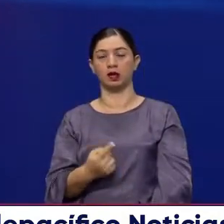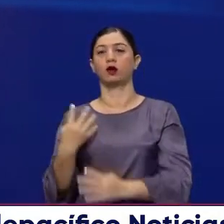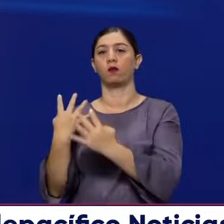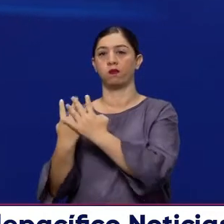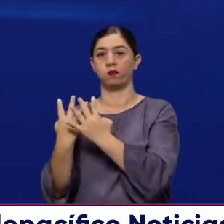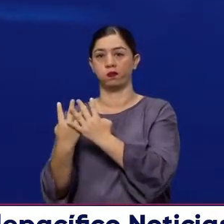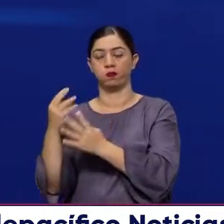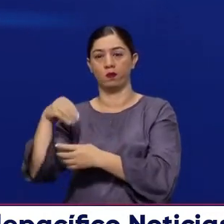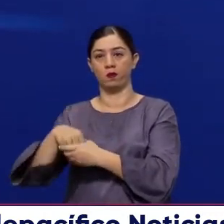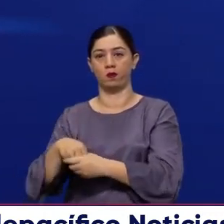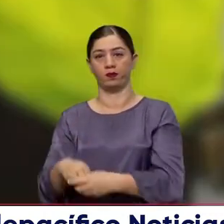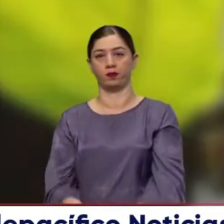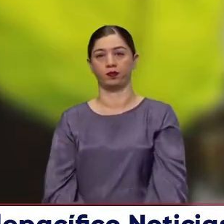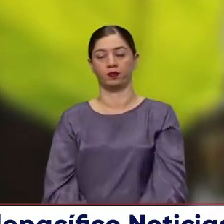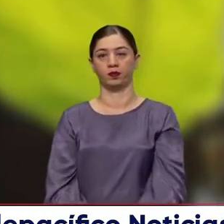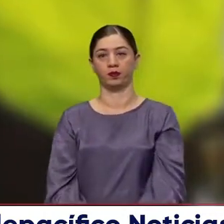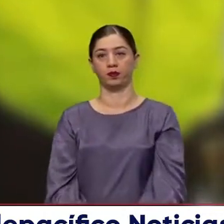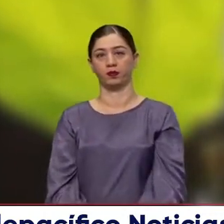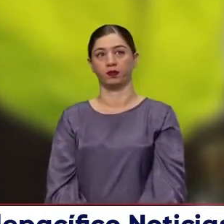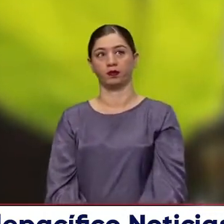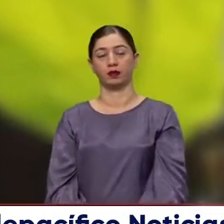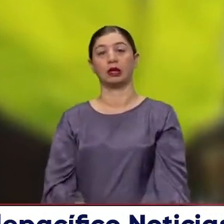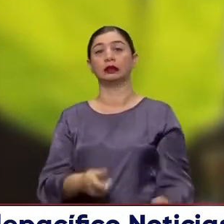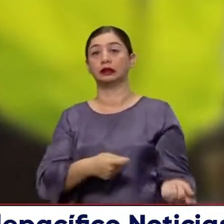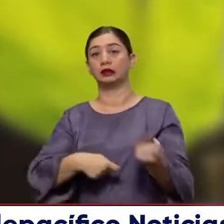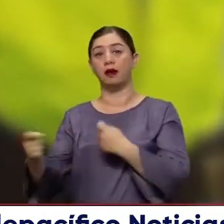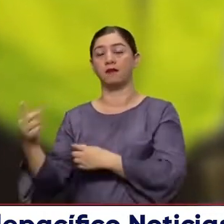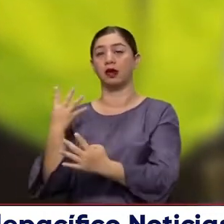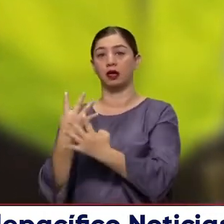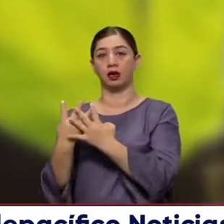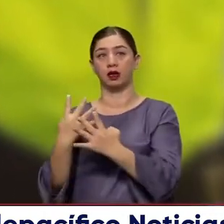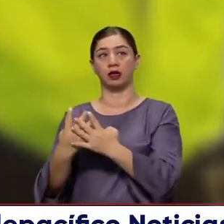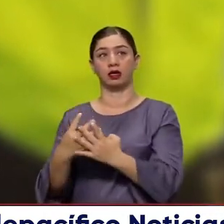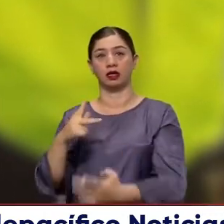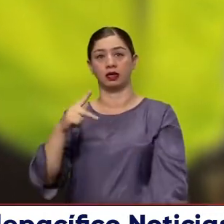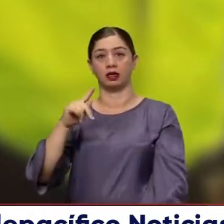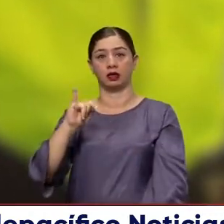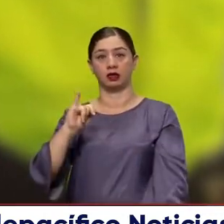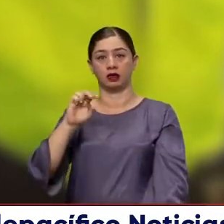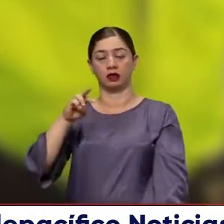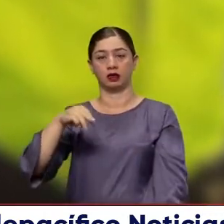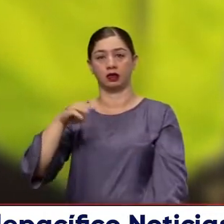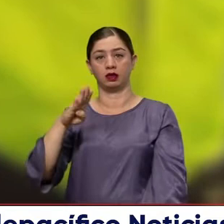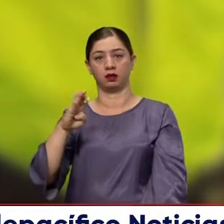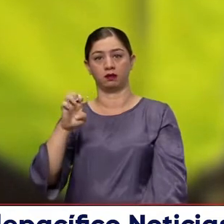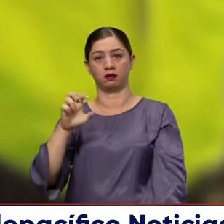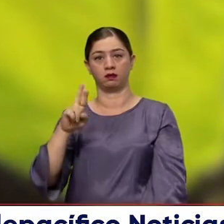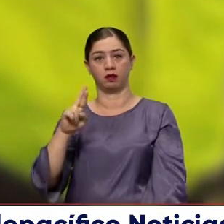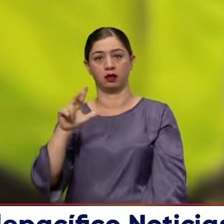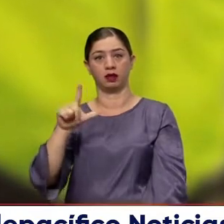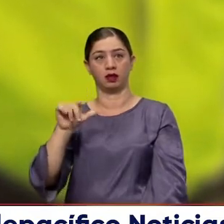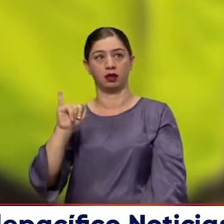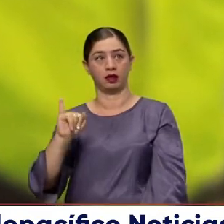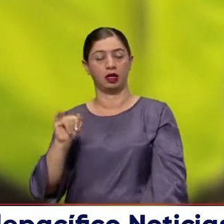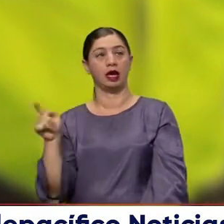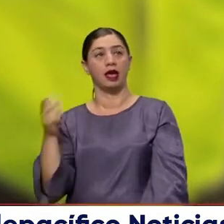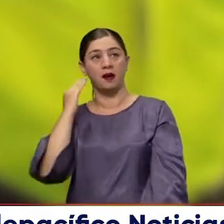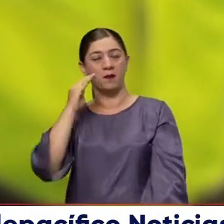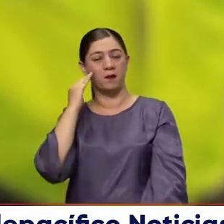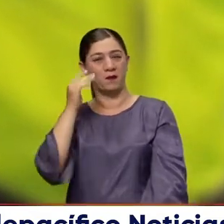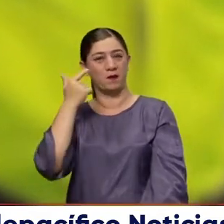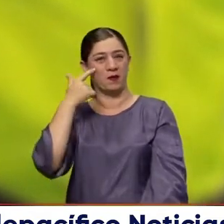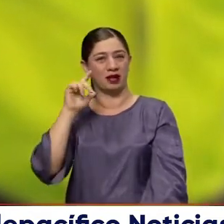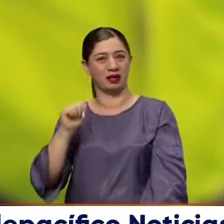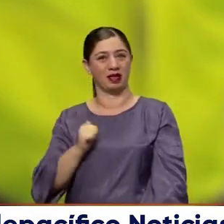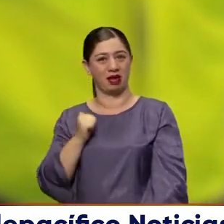intramural. Y a la cárcel fue enviada Kimberly Yajara Bedoya Tavera, alias La Pambelé. La mujer es señalada